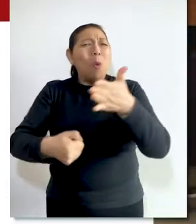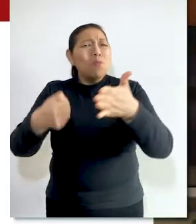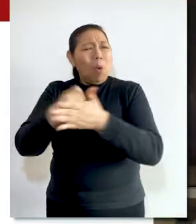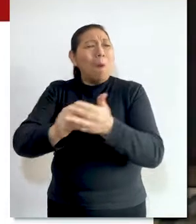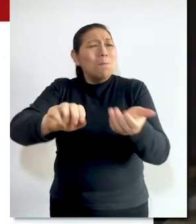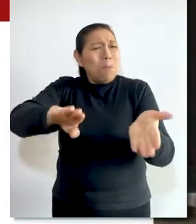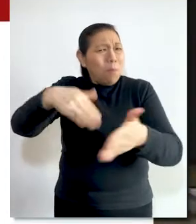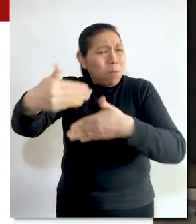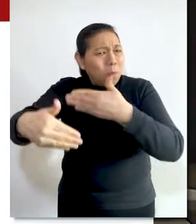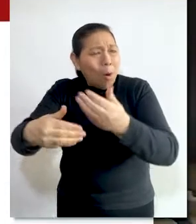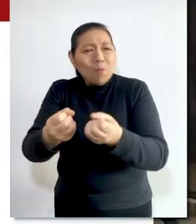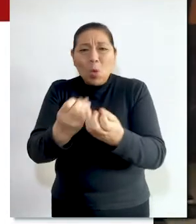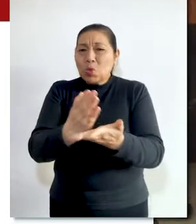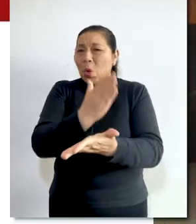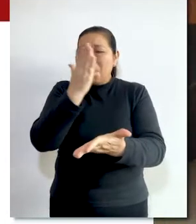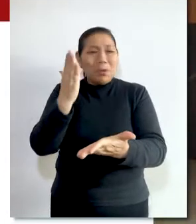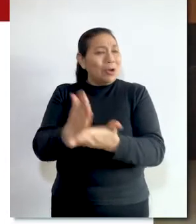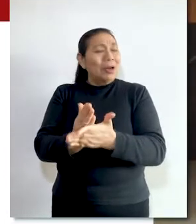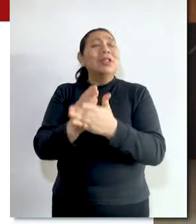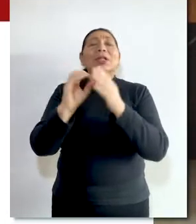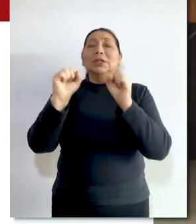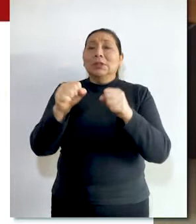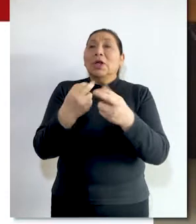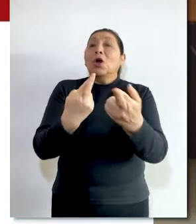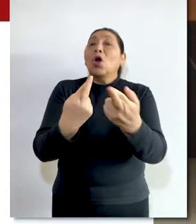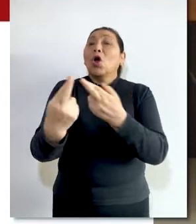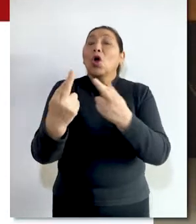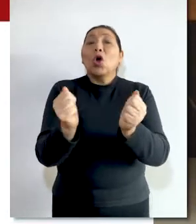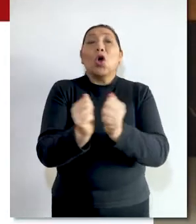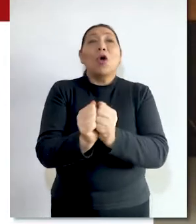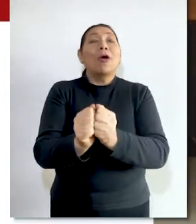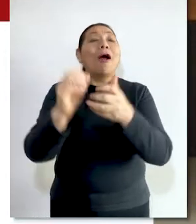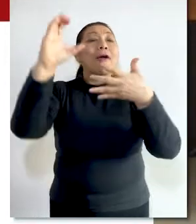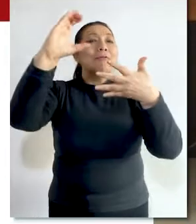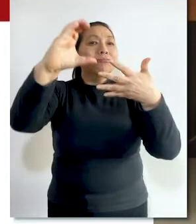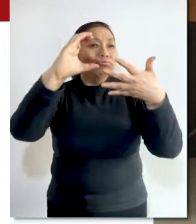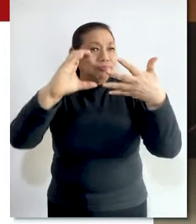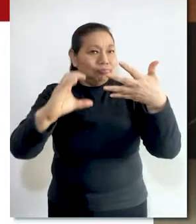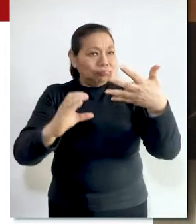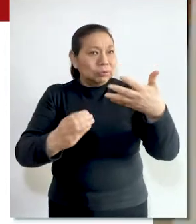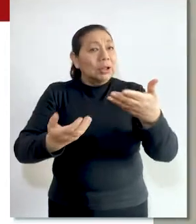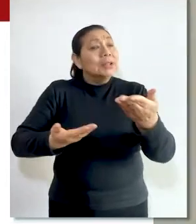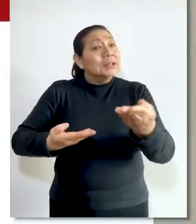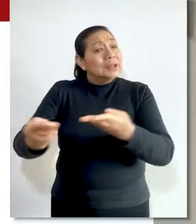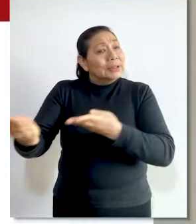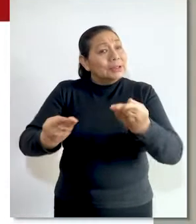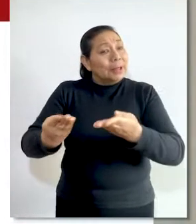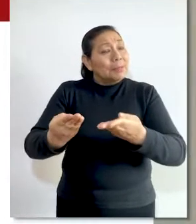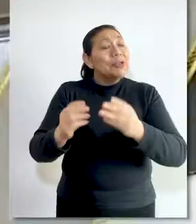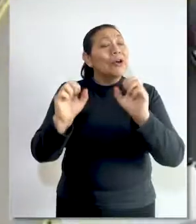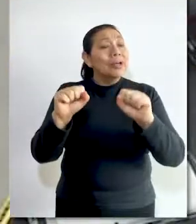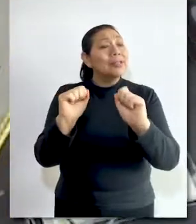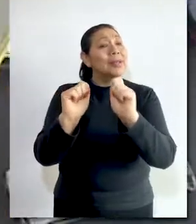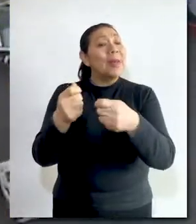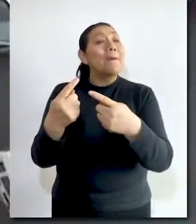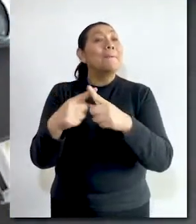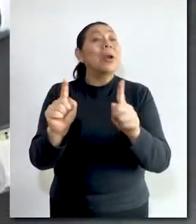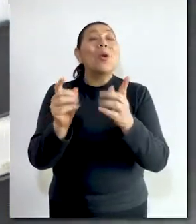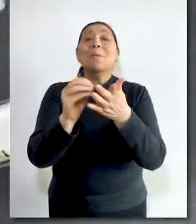una empresa de transporte terrestre está íntimamente relacionada con las características del servicio público prestado